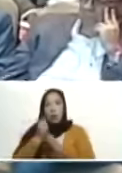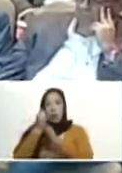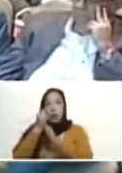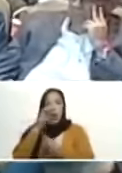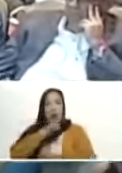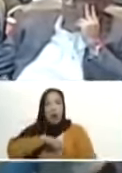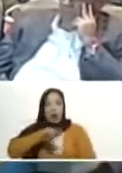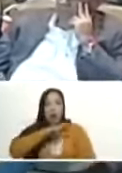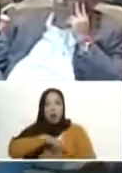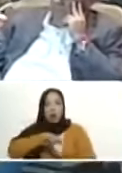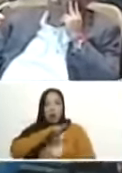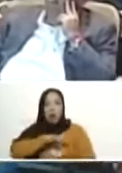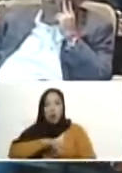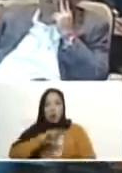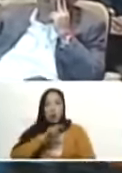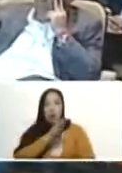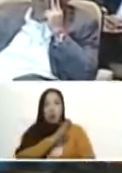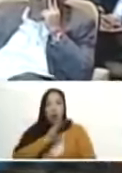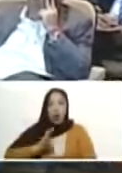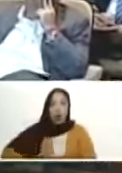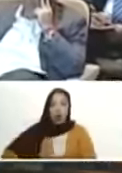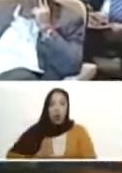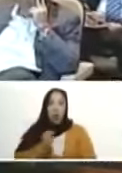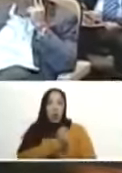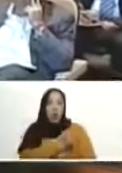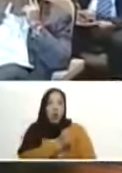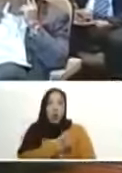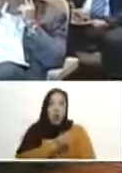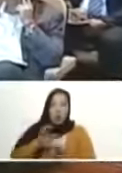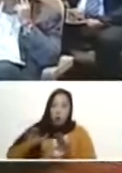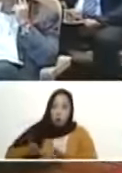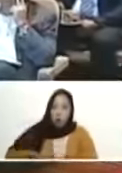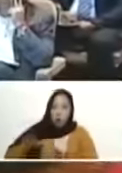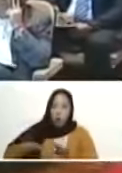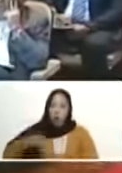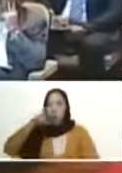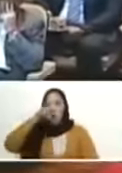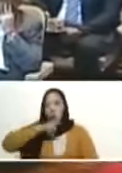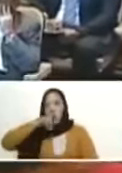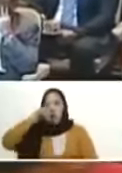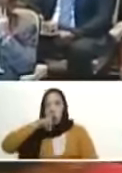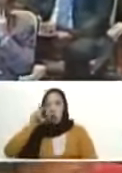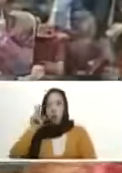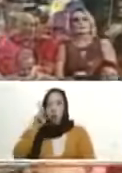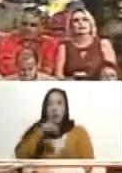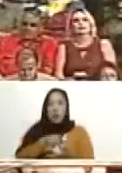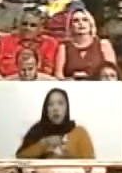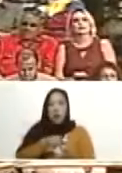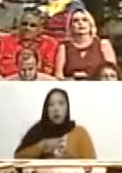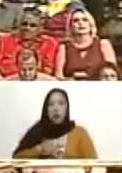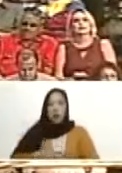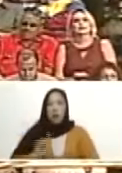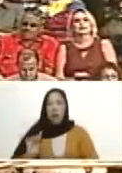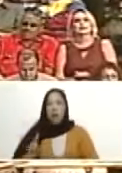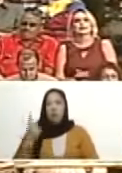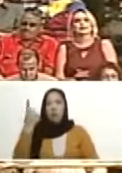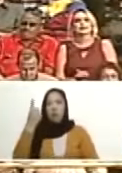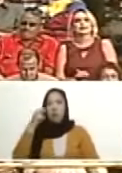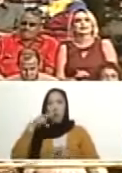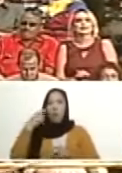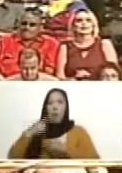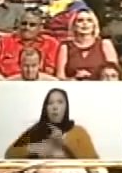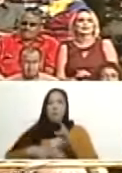religiosos, cristianos, católicos, musulmanes, judíos, presentes. Por primera vez la